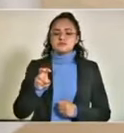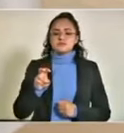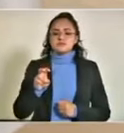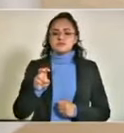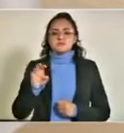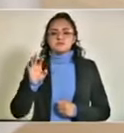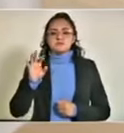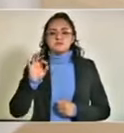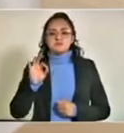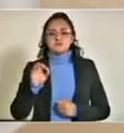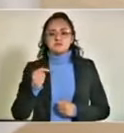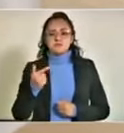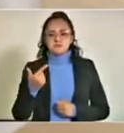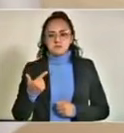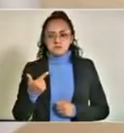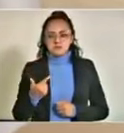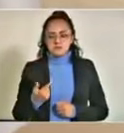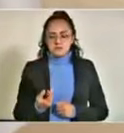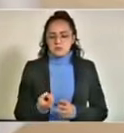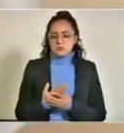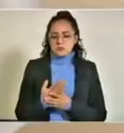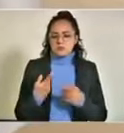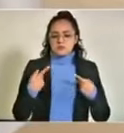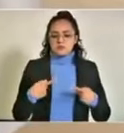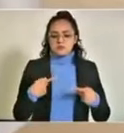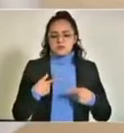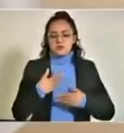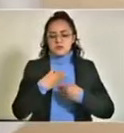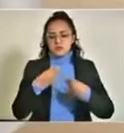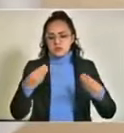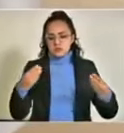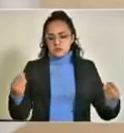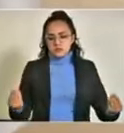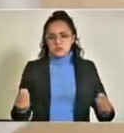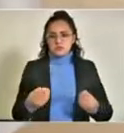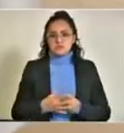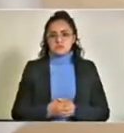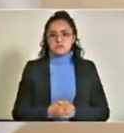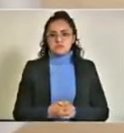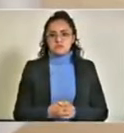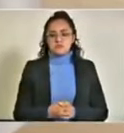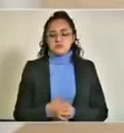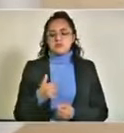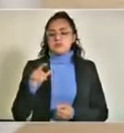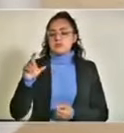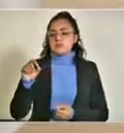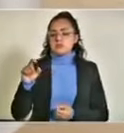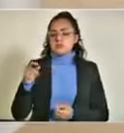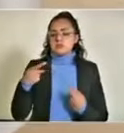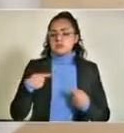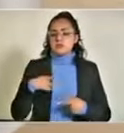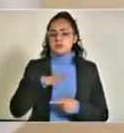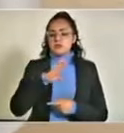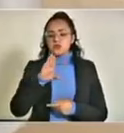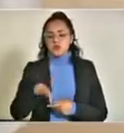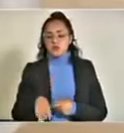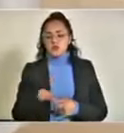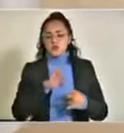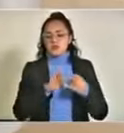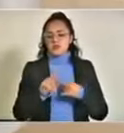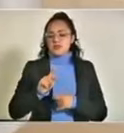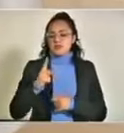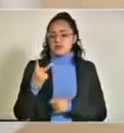247 nuevos contagiados activos y tiene 20 fallecidos en las últimas